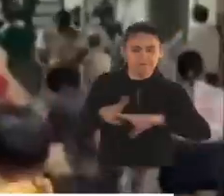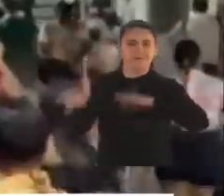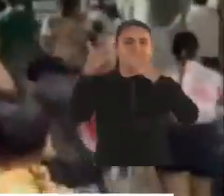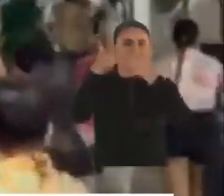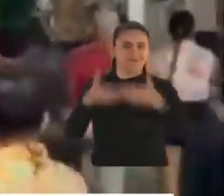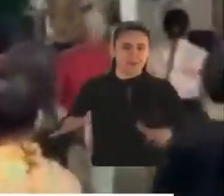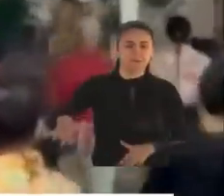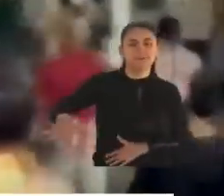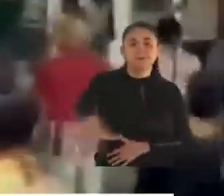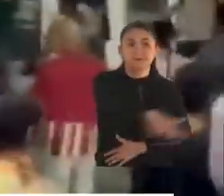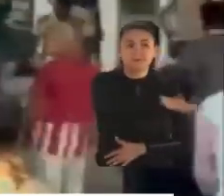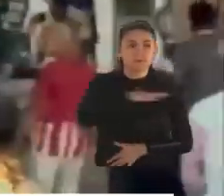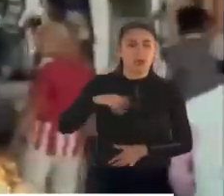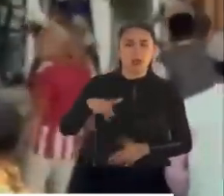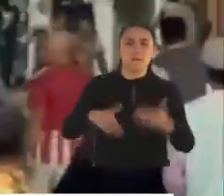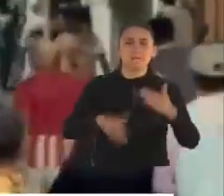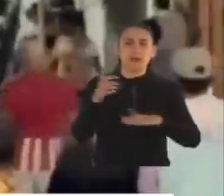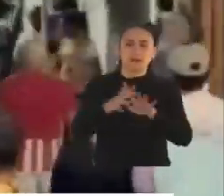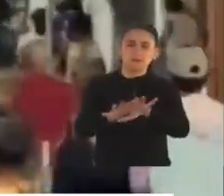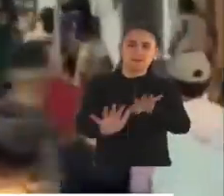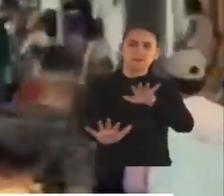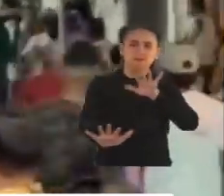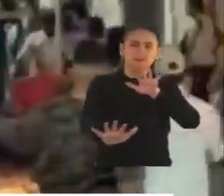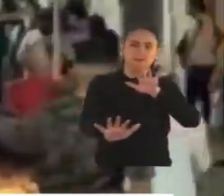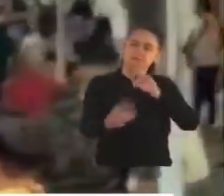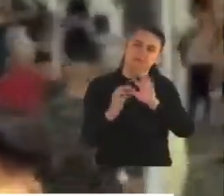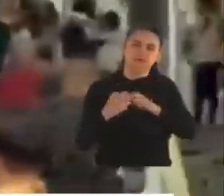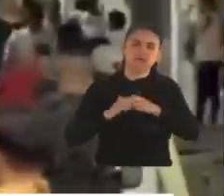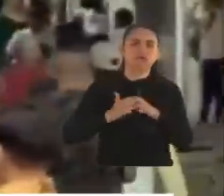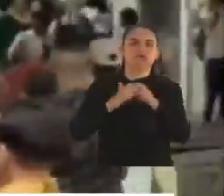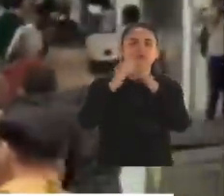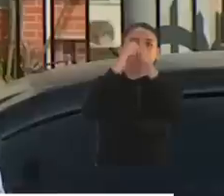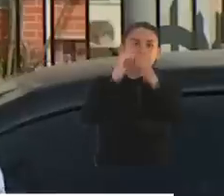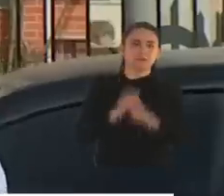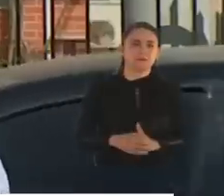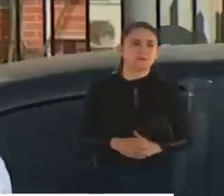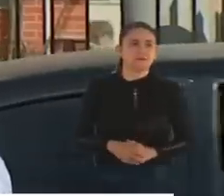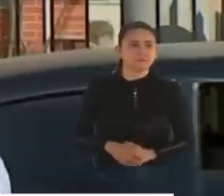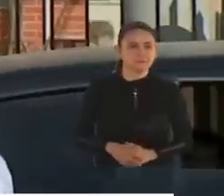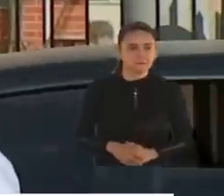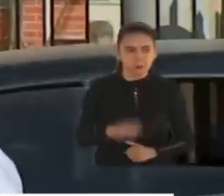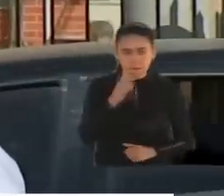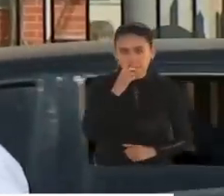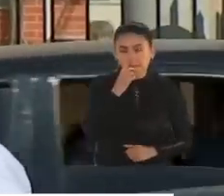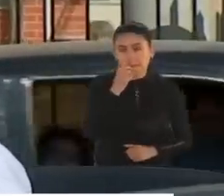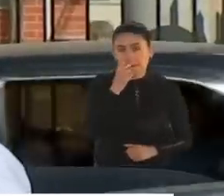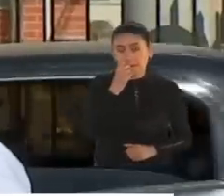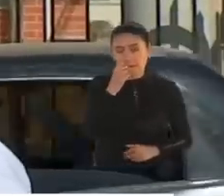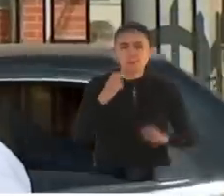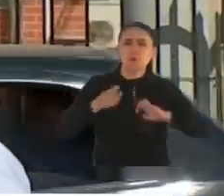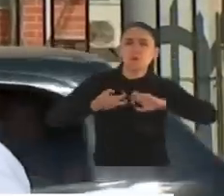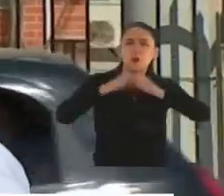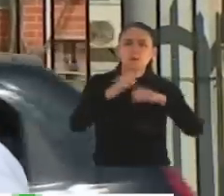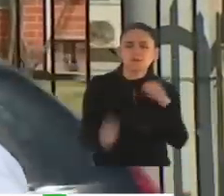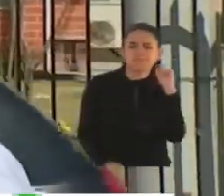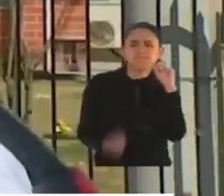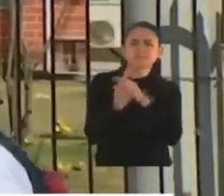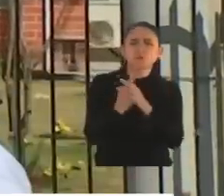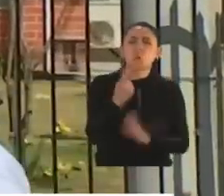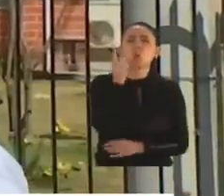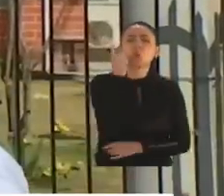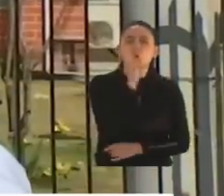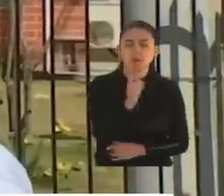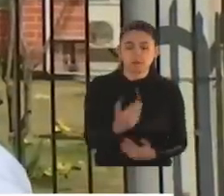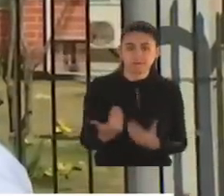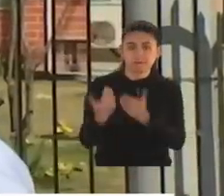de la Plaza de la Paz se vivía una verdadera batalla campal. El problema inició cuando Gestión de Riesgo y